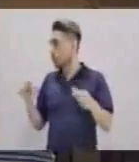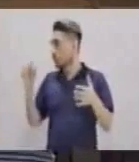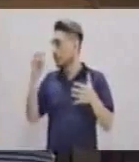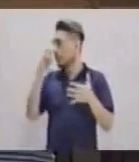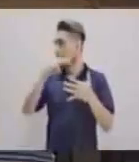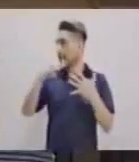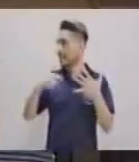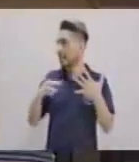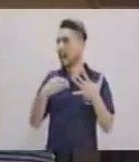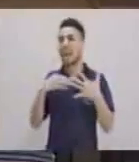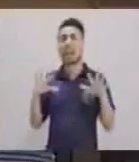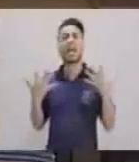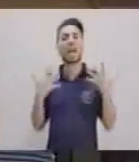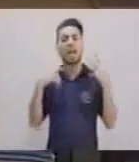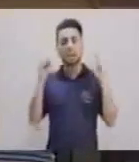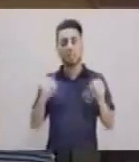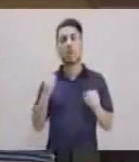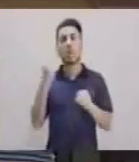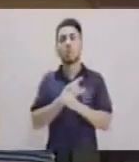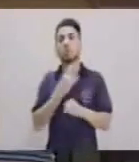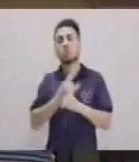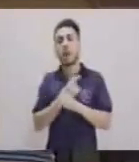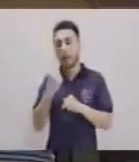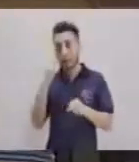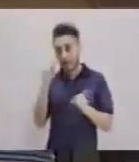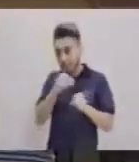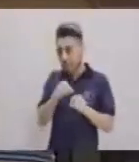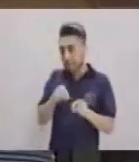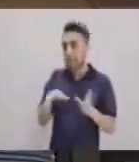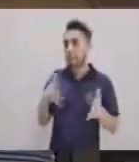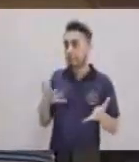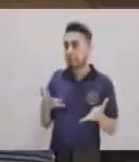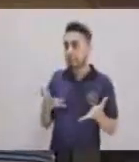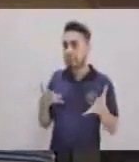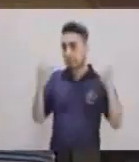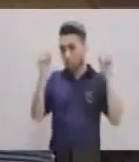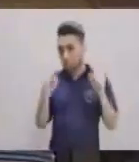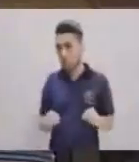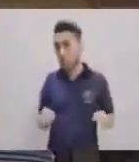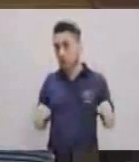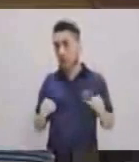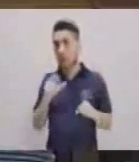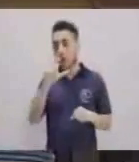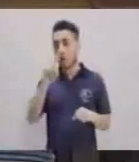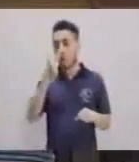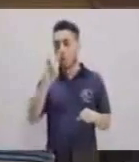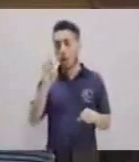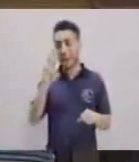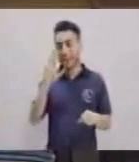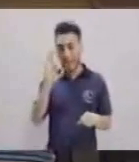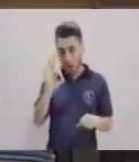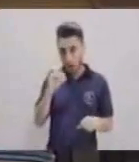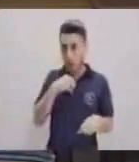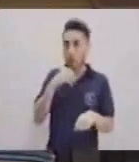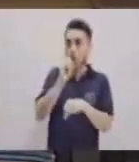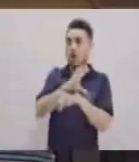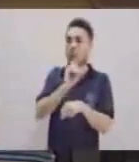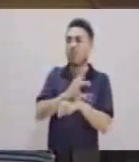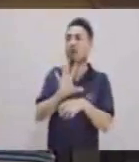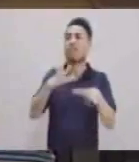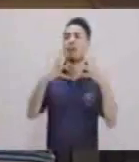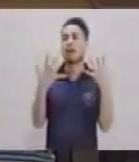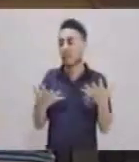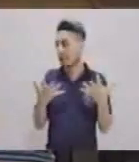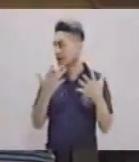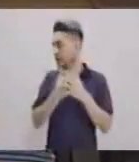Los materiales que podemos utilizar para este propósito puede ser cuero. Mi sugerencia es